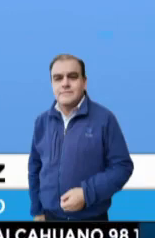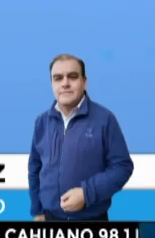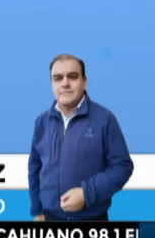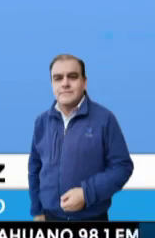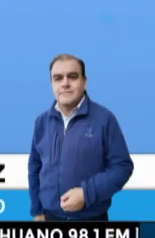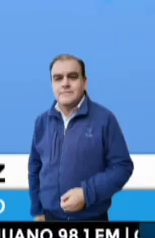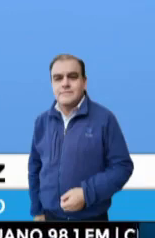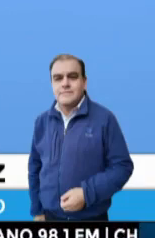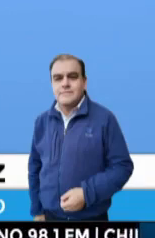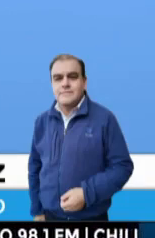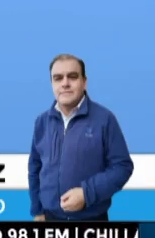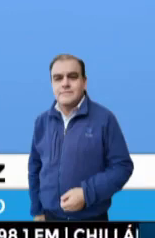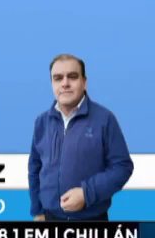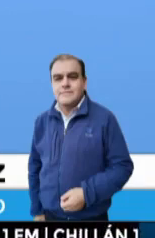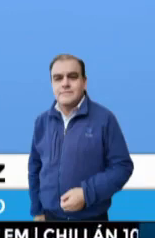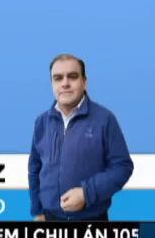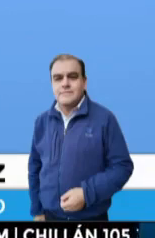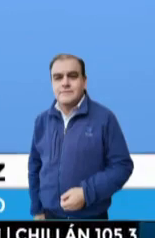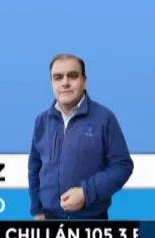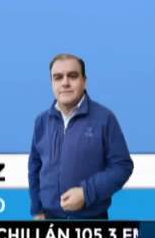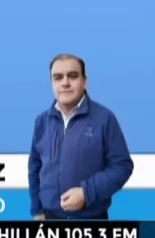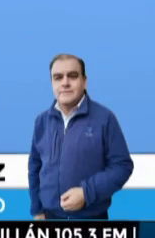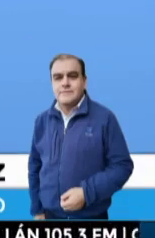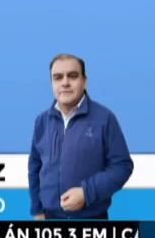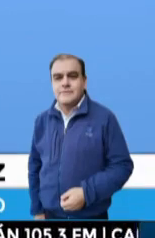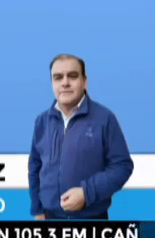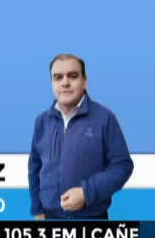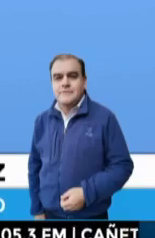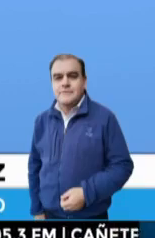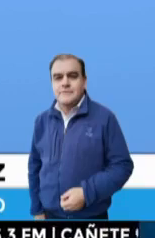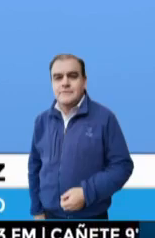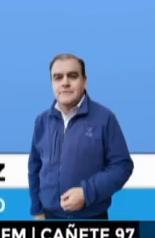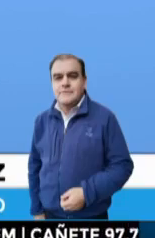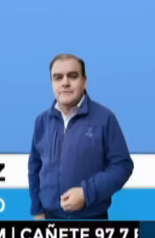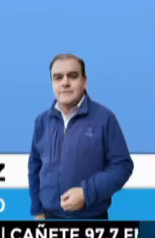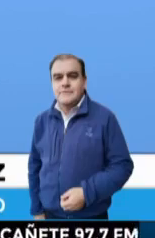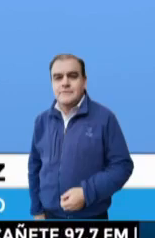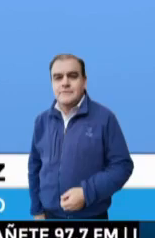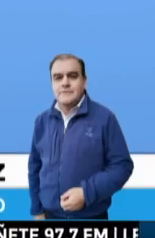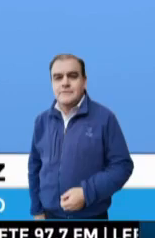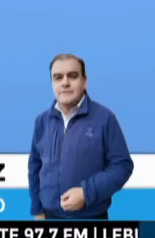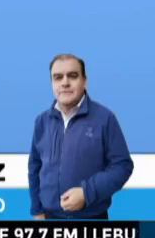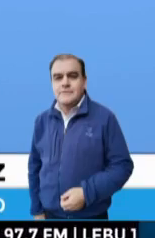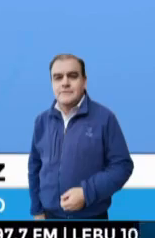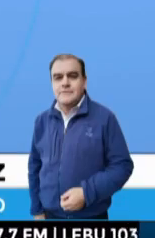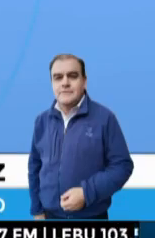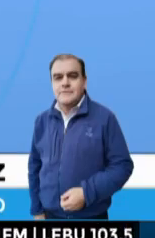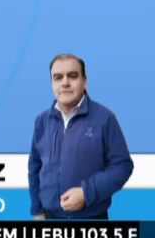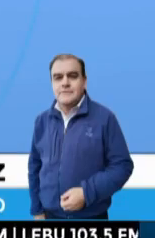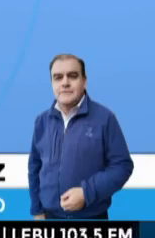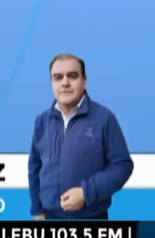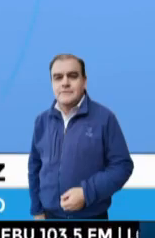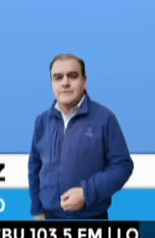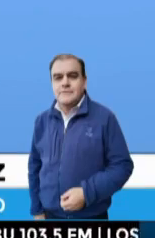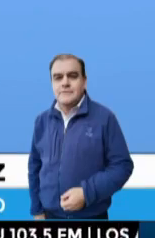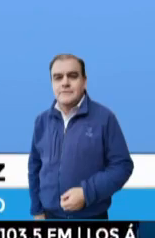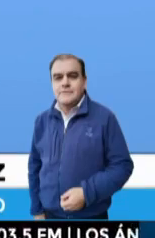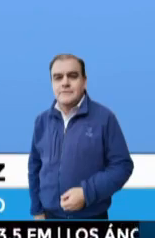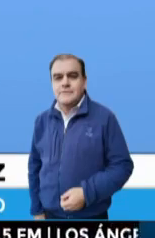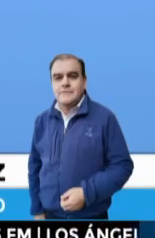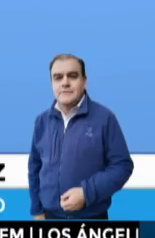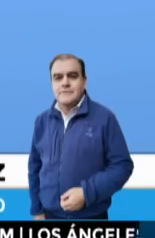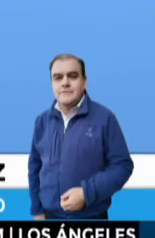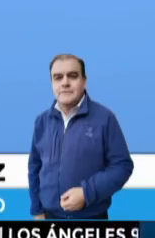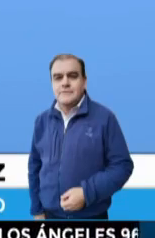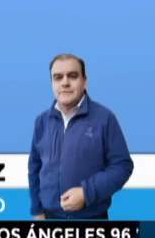comenzó a registrarse en la región de la Araucanía. Auditores de la radio fueron los primeros en alertarnos sobre lo que estaba ocurriendo, primero en la